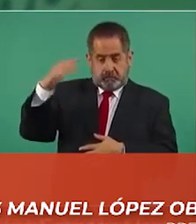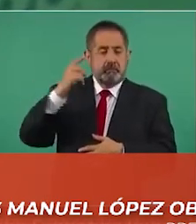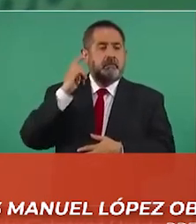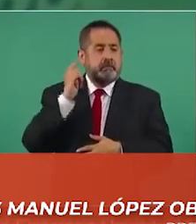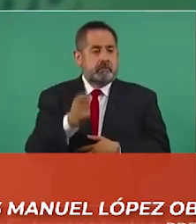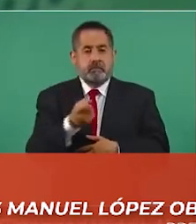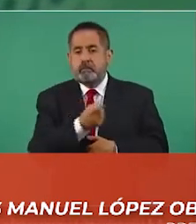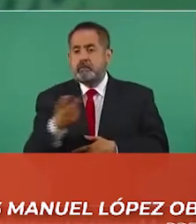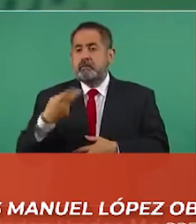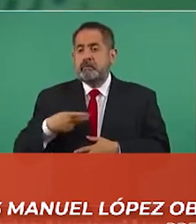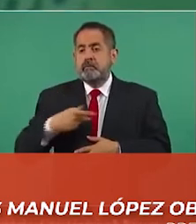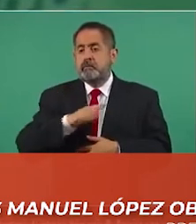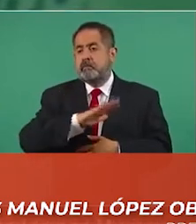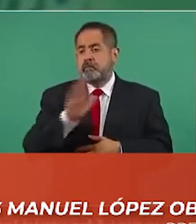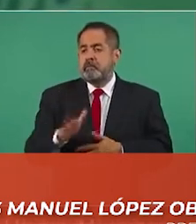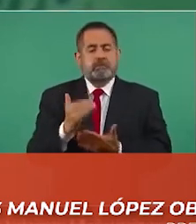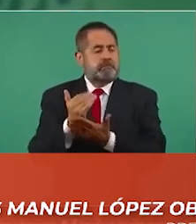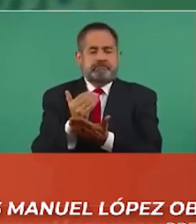reduce